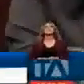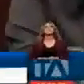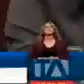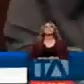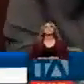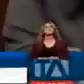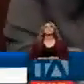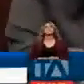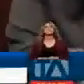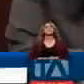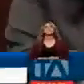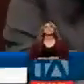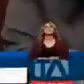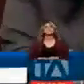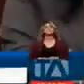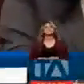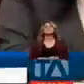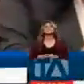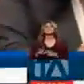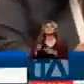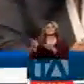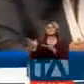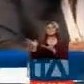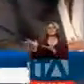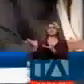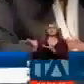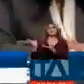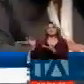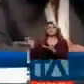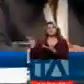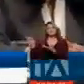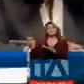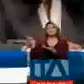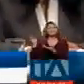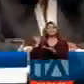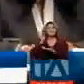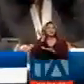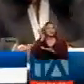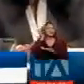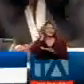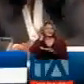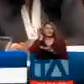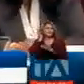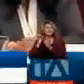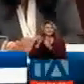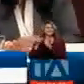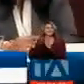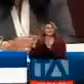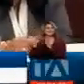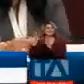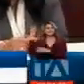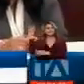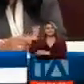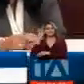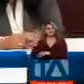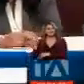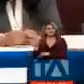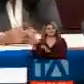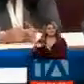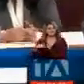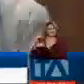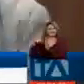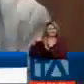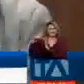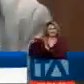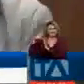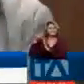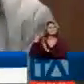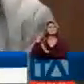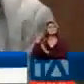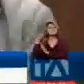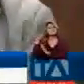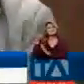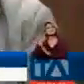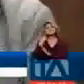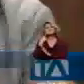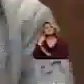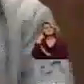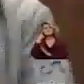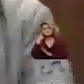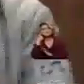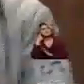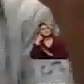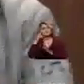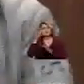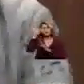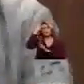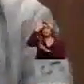Absolutamente claro. Digamos, este hospital que ha hecho referencia a la señora ministra, efectivamente está en ese proceso de consolidación para que esté